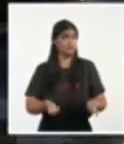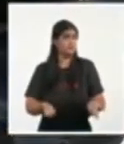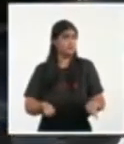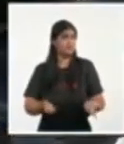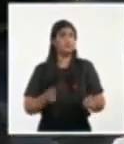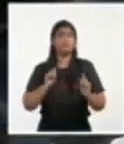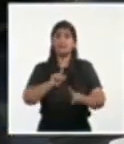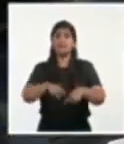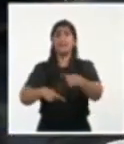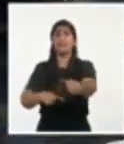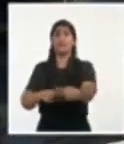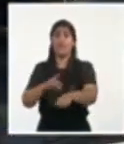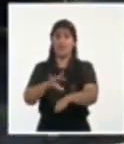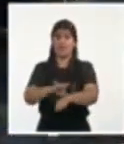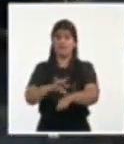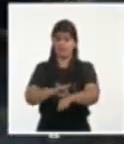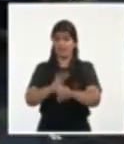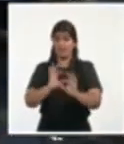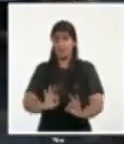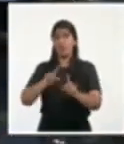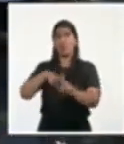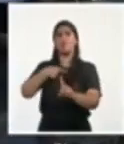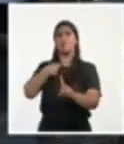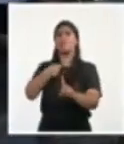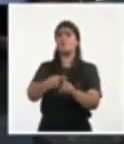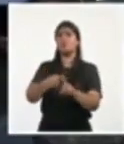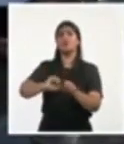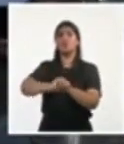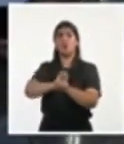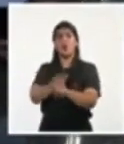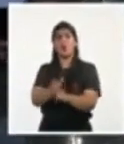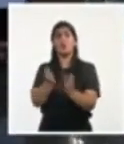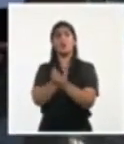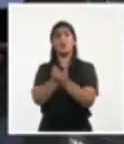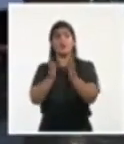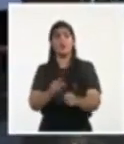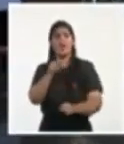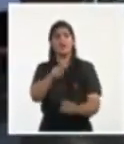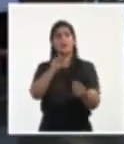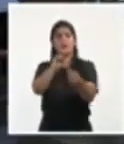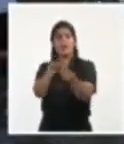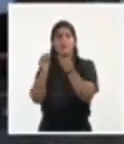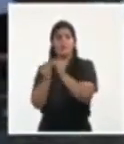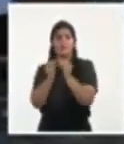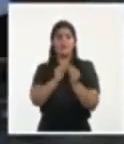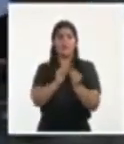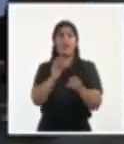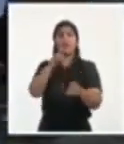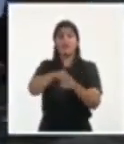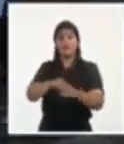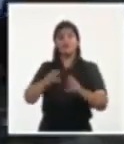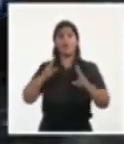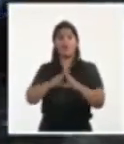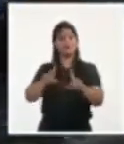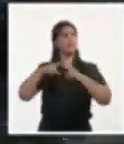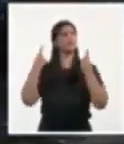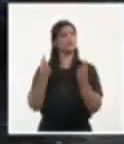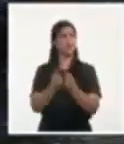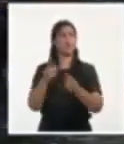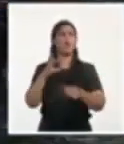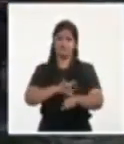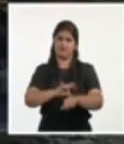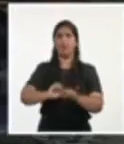se tomaron las medidas adecuadas en esa familia, ¿qué pasa? Que ese caso se multiplica por el número de personas que la familia y entonces crece